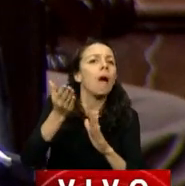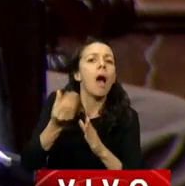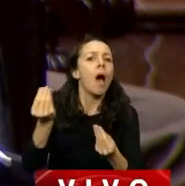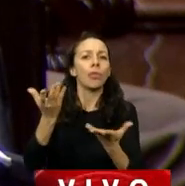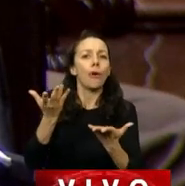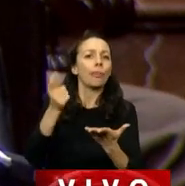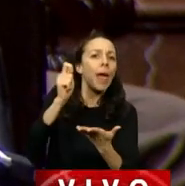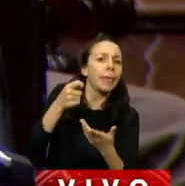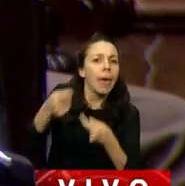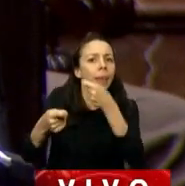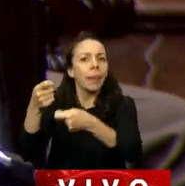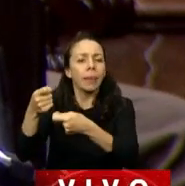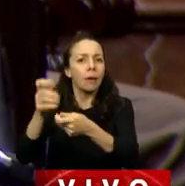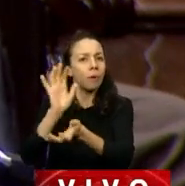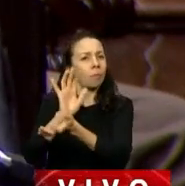se preocupan